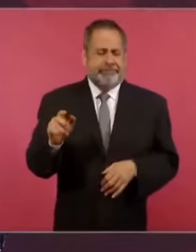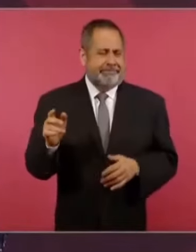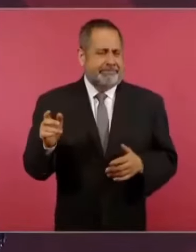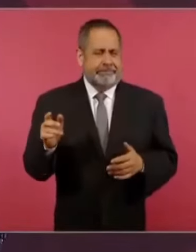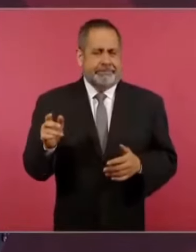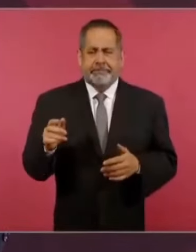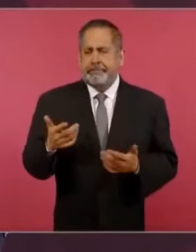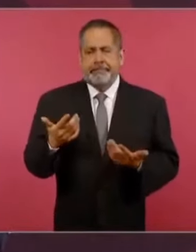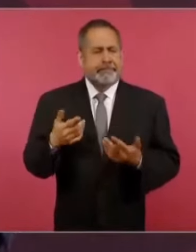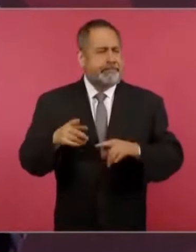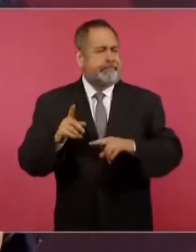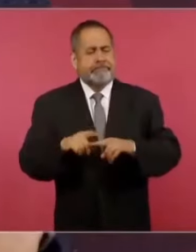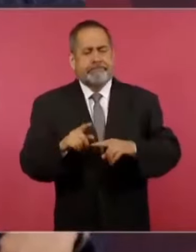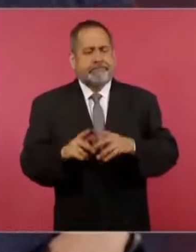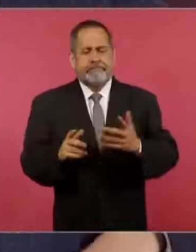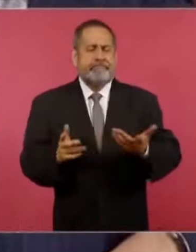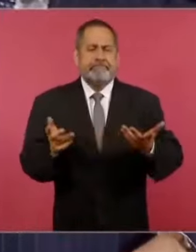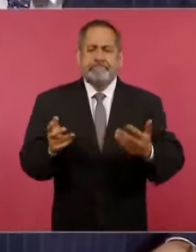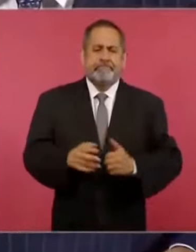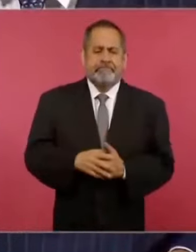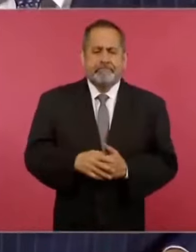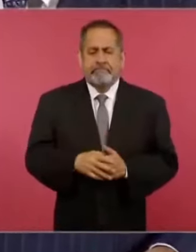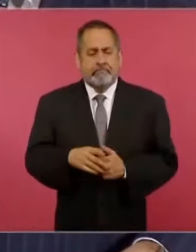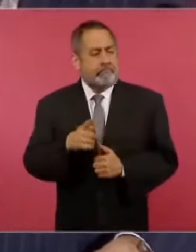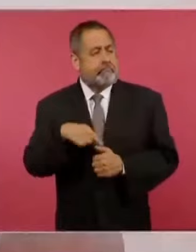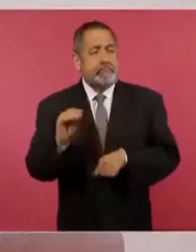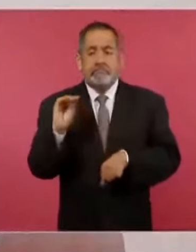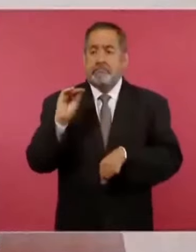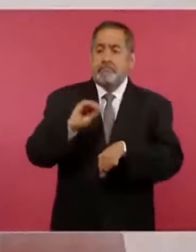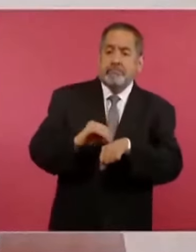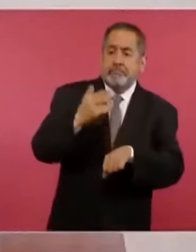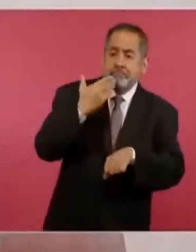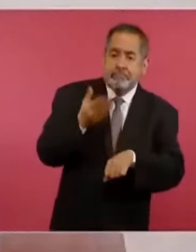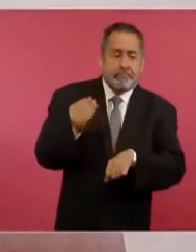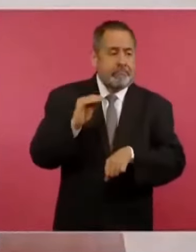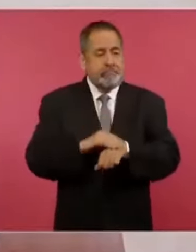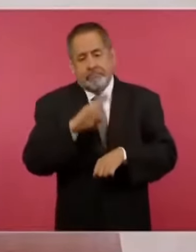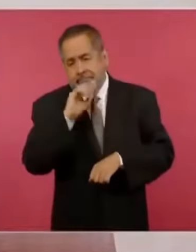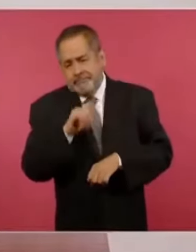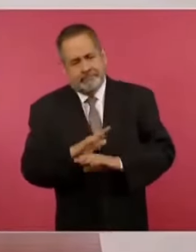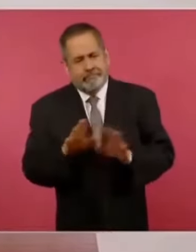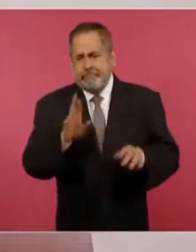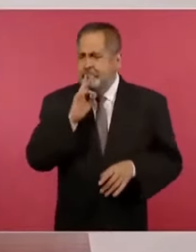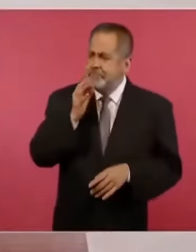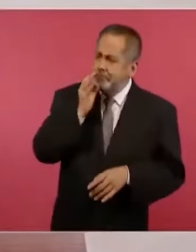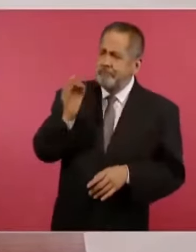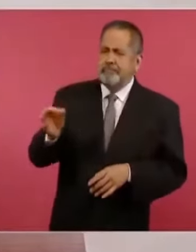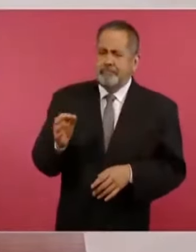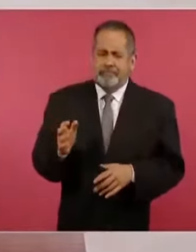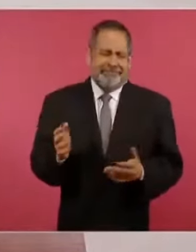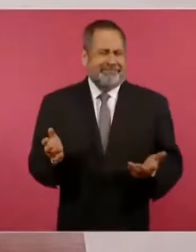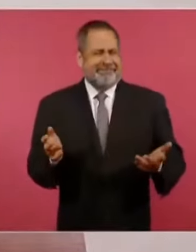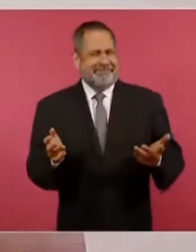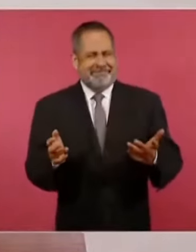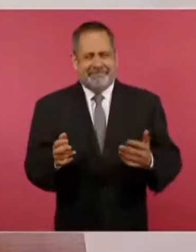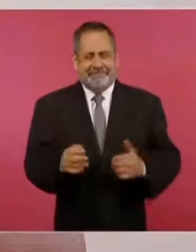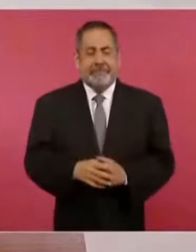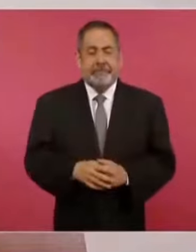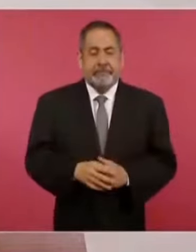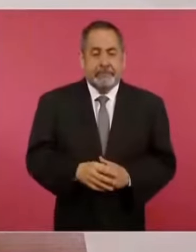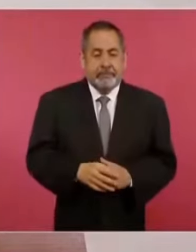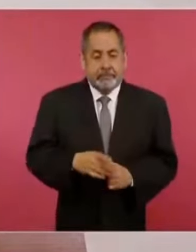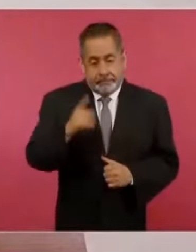de quién se porta bien, quién se porta mal, para que al